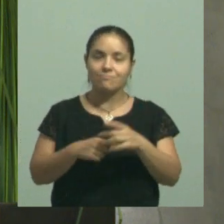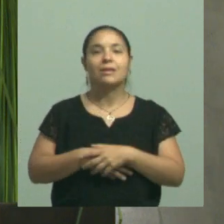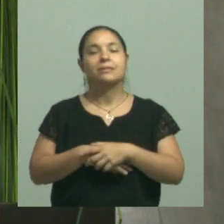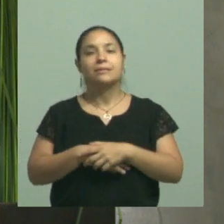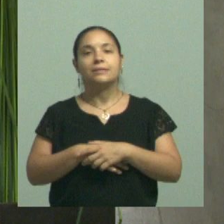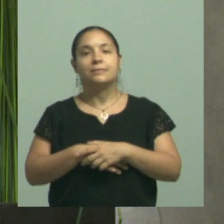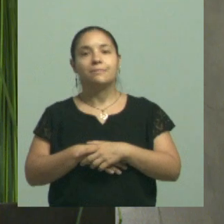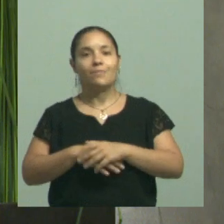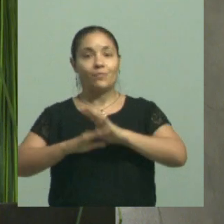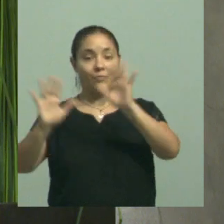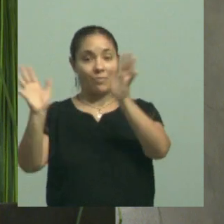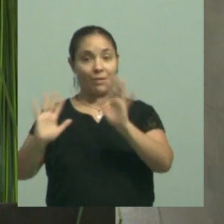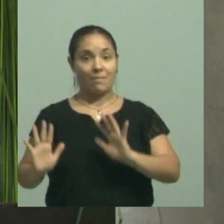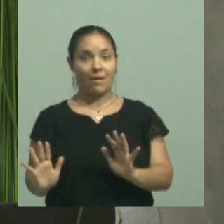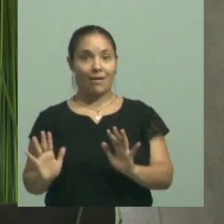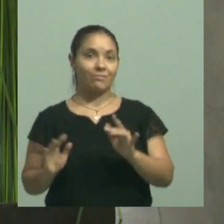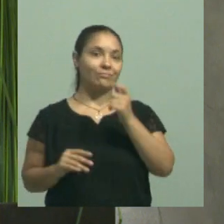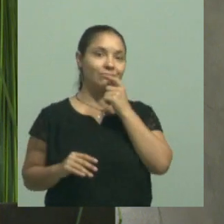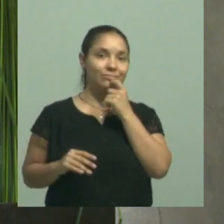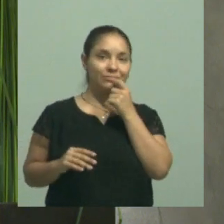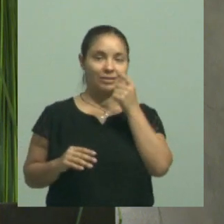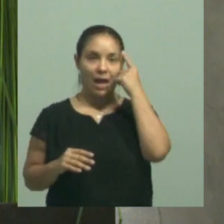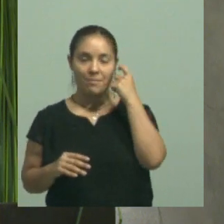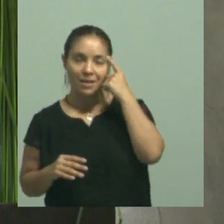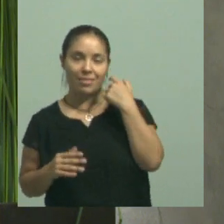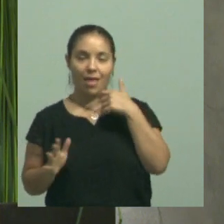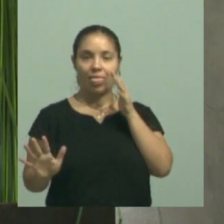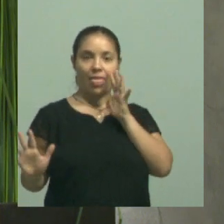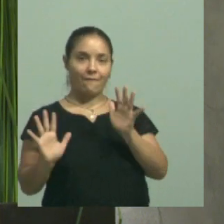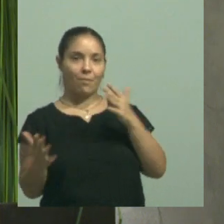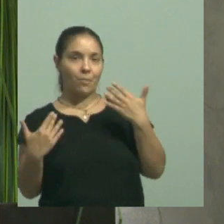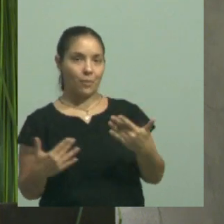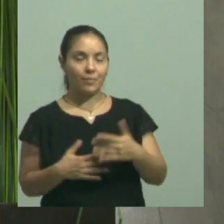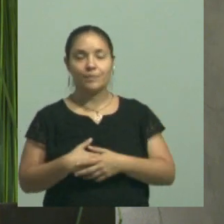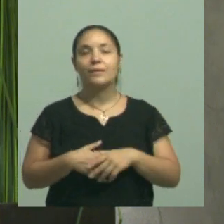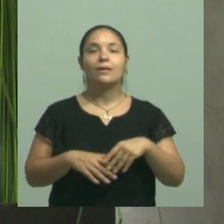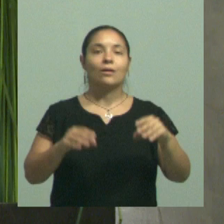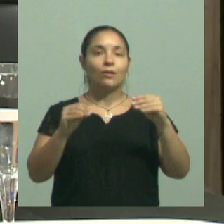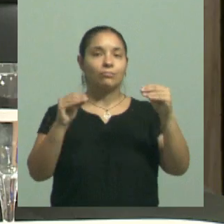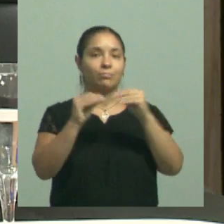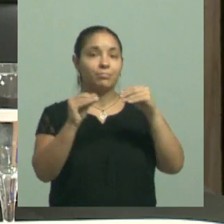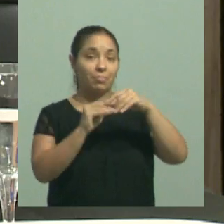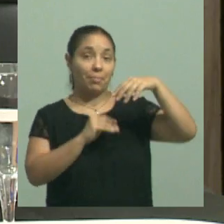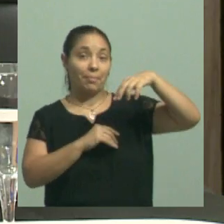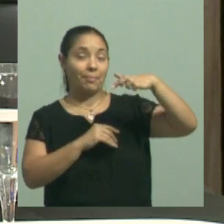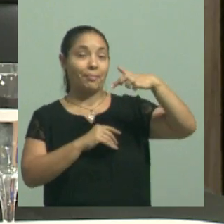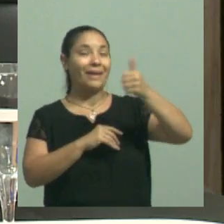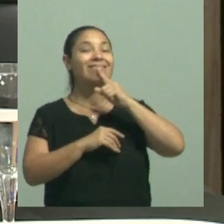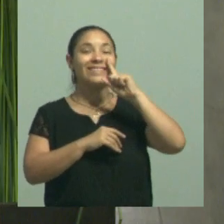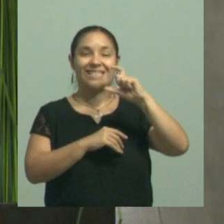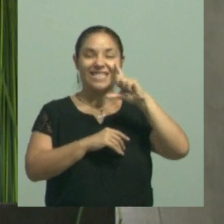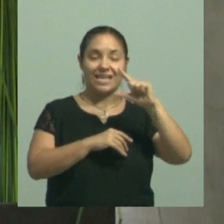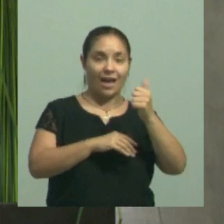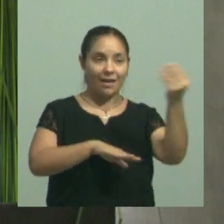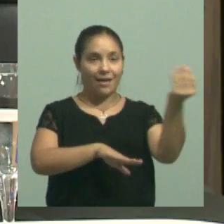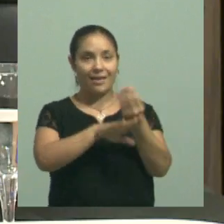para hacernos que nos respeten un poco más. De eso vamos a estar hablando con Patricia Puebla, que es instructora de karate. La hemos tenido en nuestro programa. ¿Qué tal,